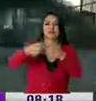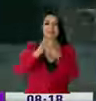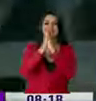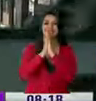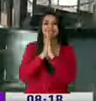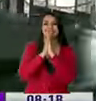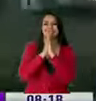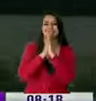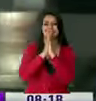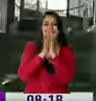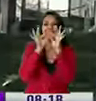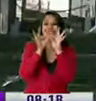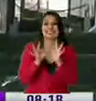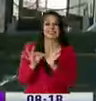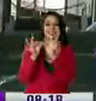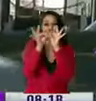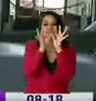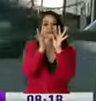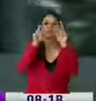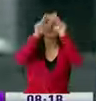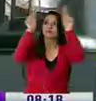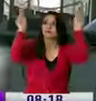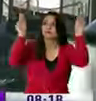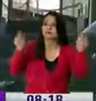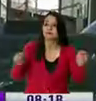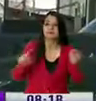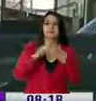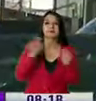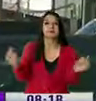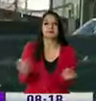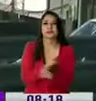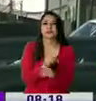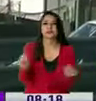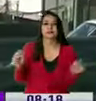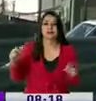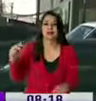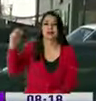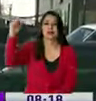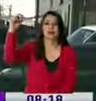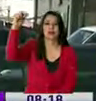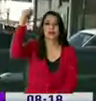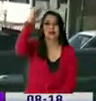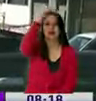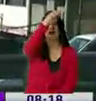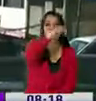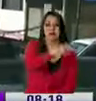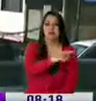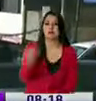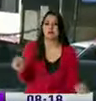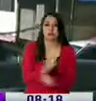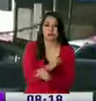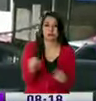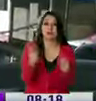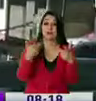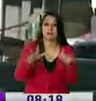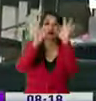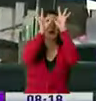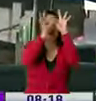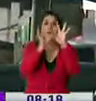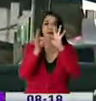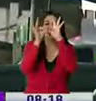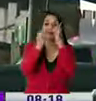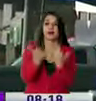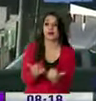hagan algunas adecuaciones porque decían que les era imposible utilizar ese paso. Ahora ya realizaron esas adecuaciones y vamos a hablar con